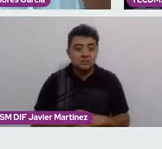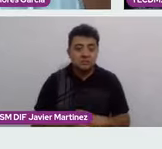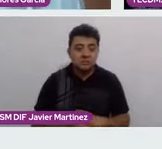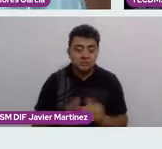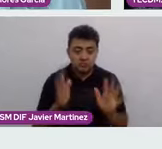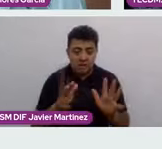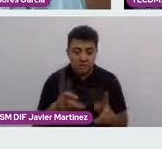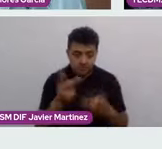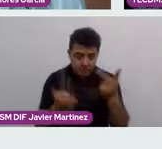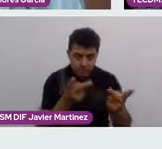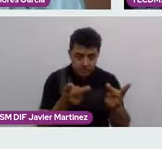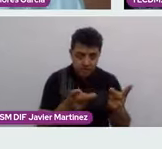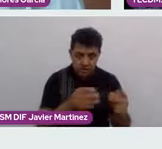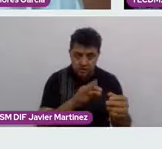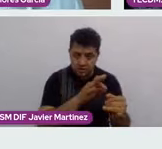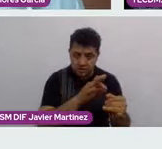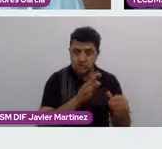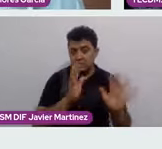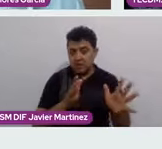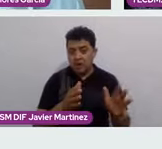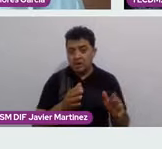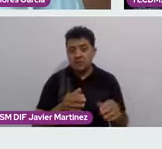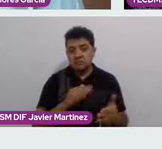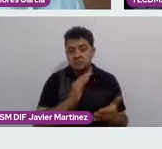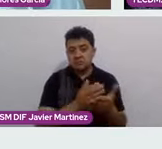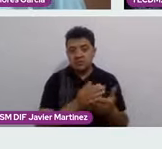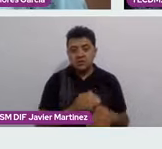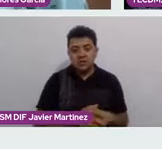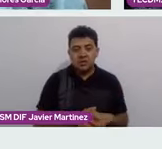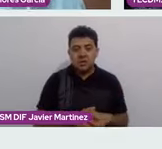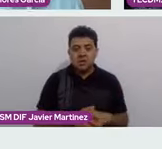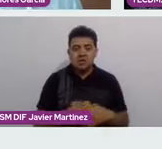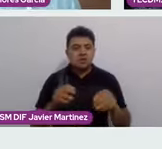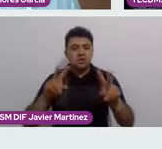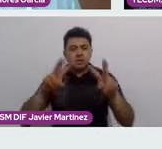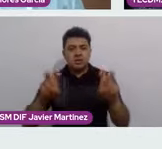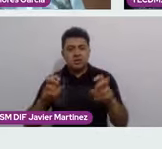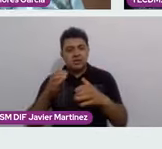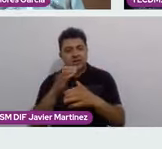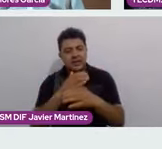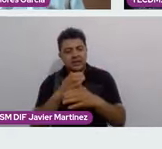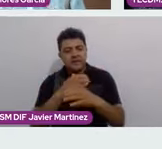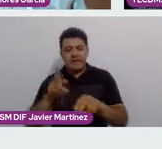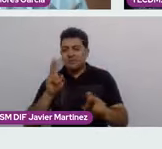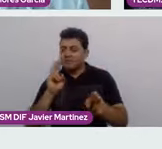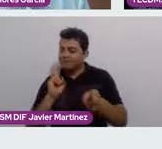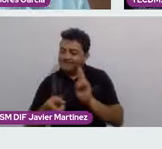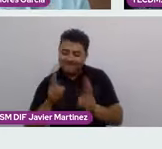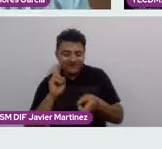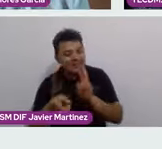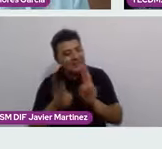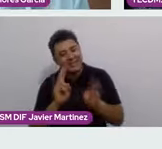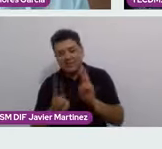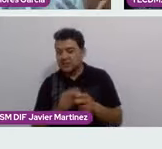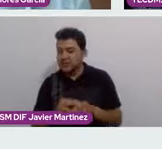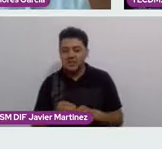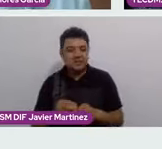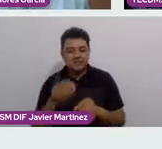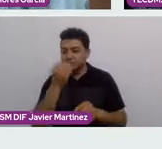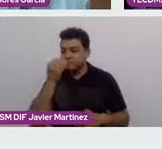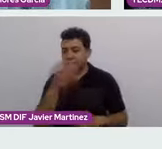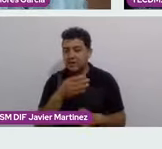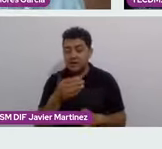gran charla de café el día de hoy, con muchos aprendizajes. Doctor, muchísimas gracias. Una frase, un comentario con